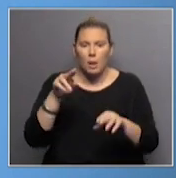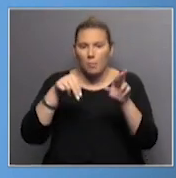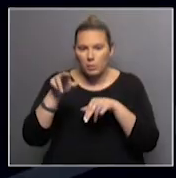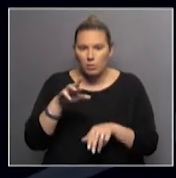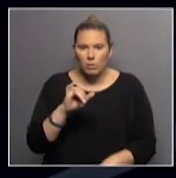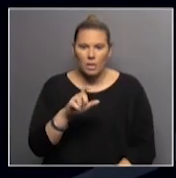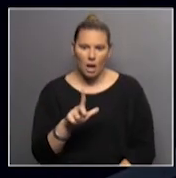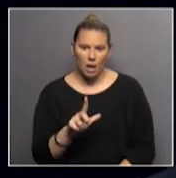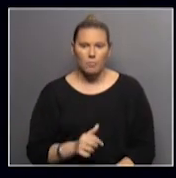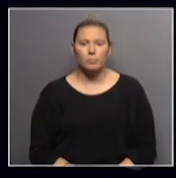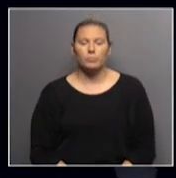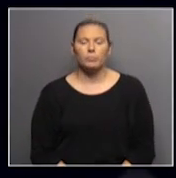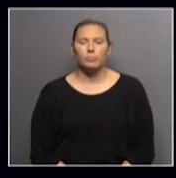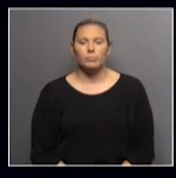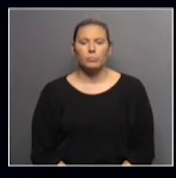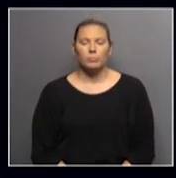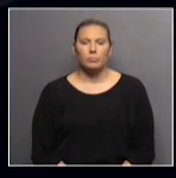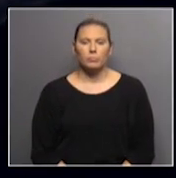Rial.